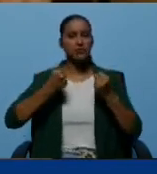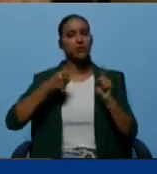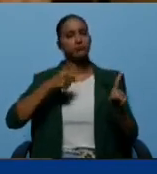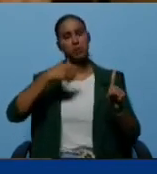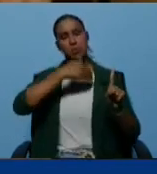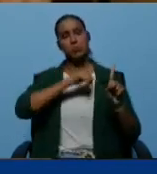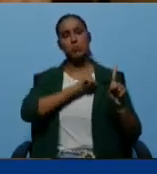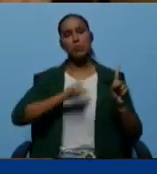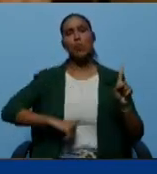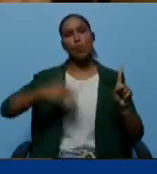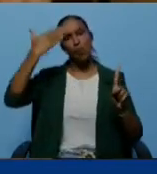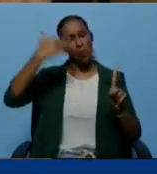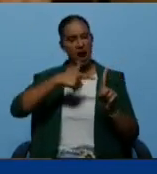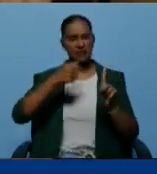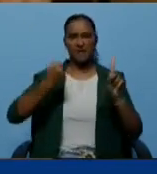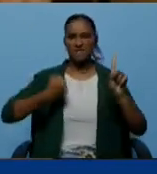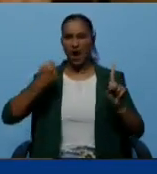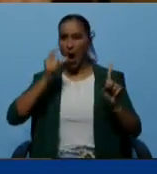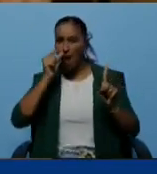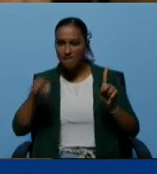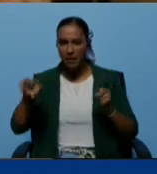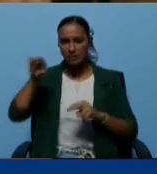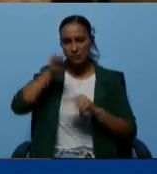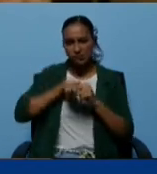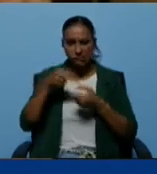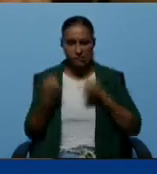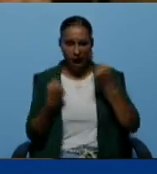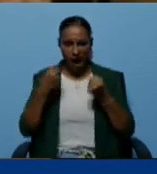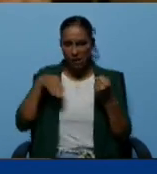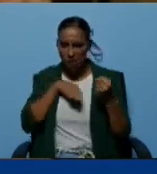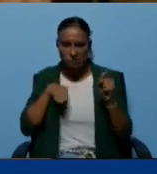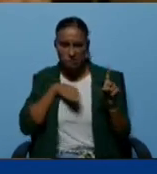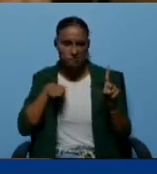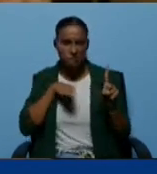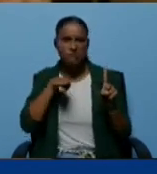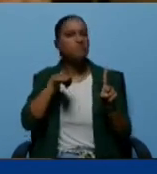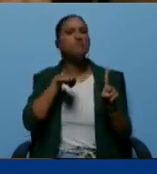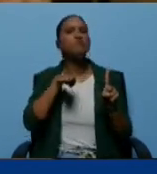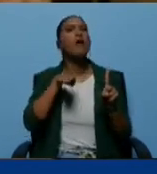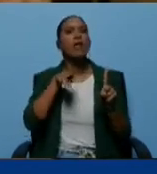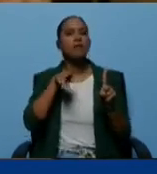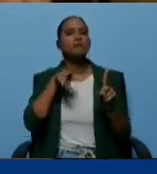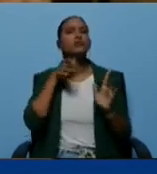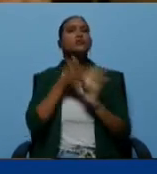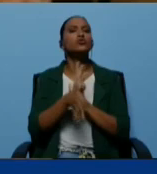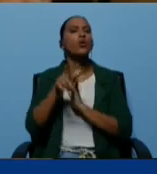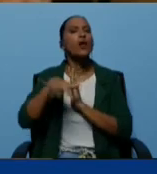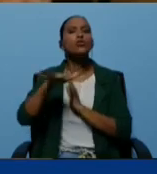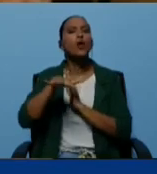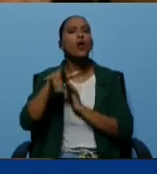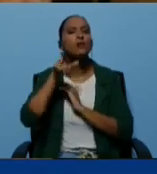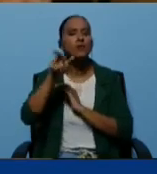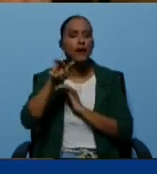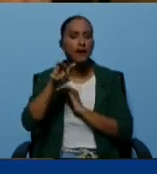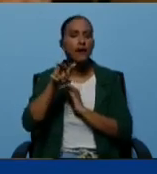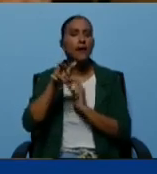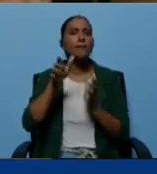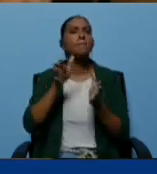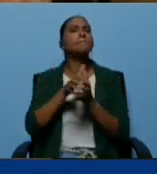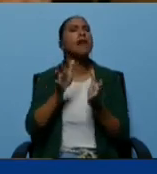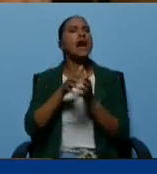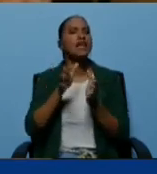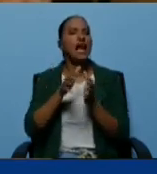funcionario de la Guardia Nacional Bolivariana, quien se desplazaba en un vehículo tipo moto en la ciudad de Por la Mar, realizando labores